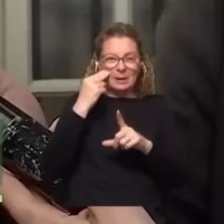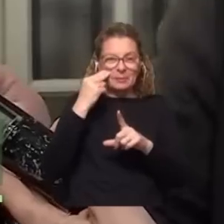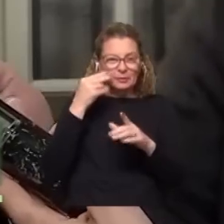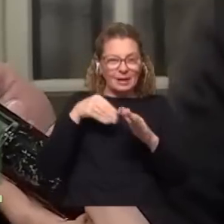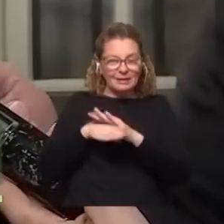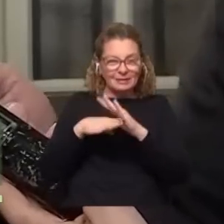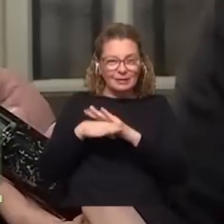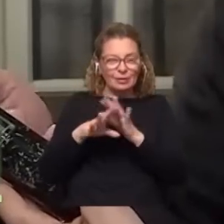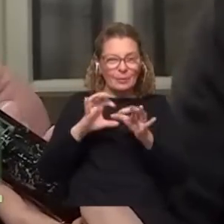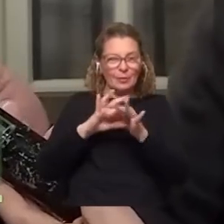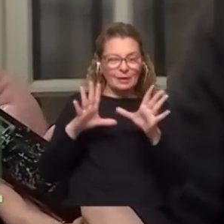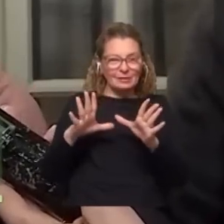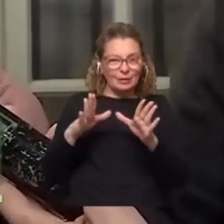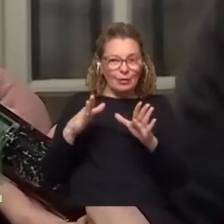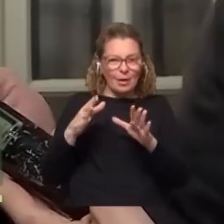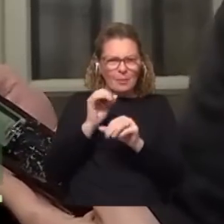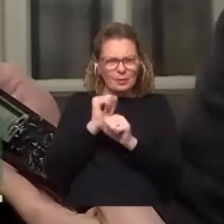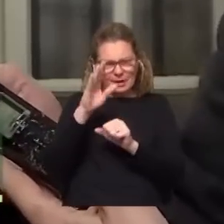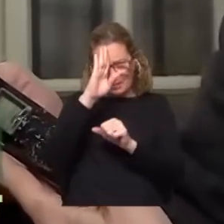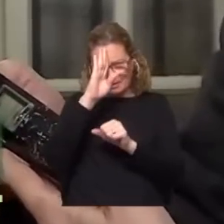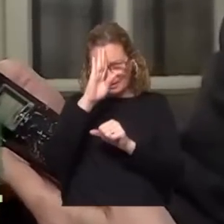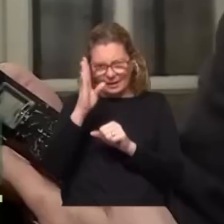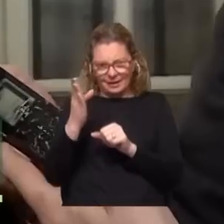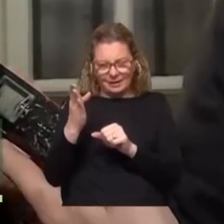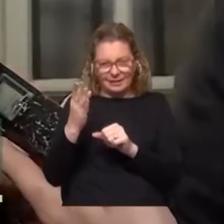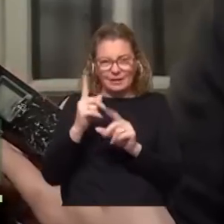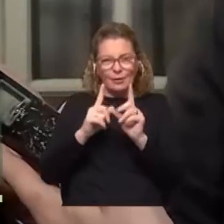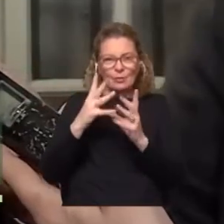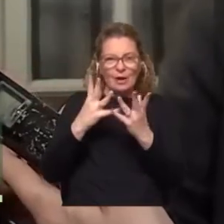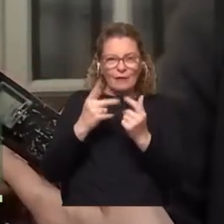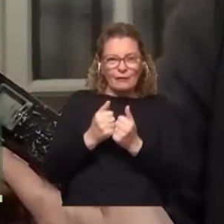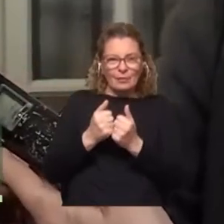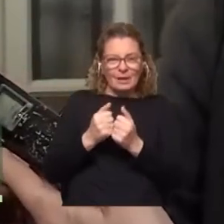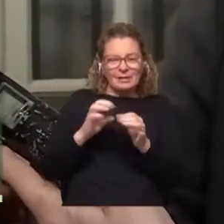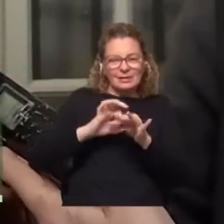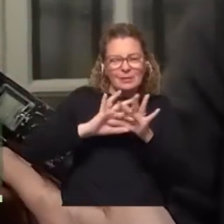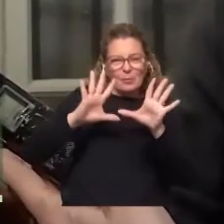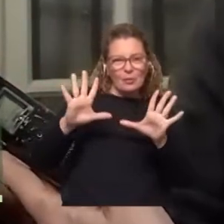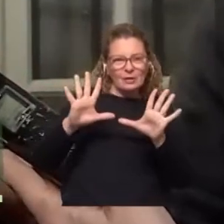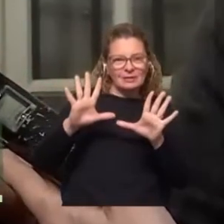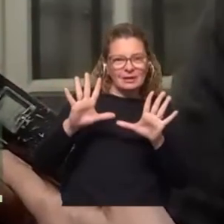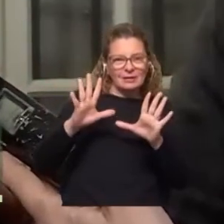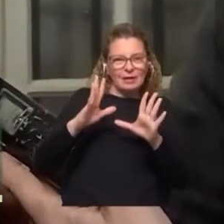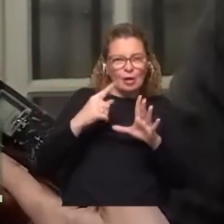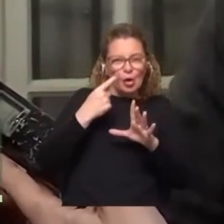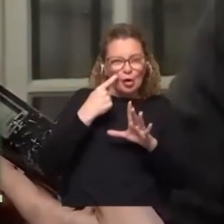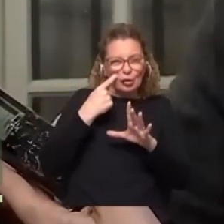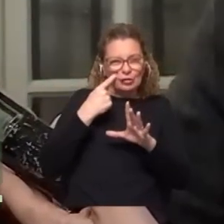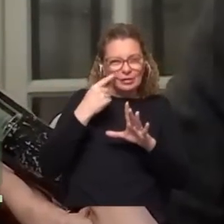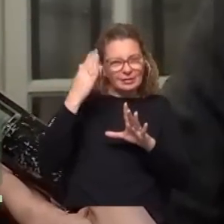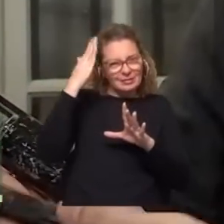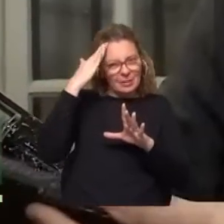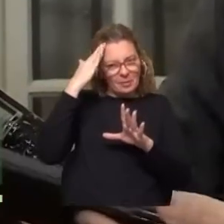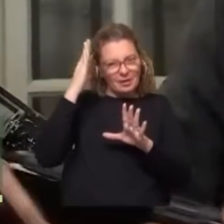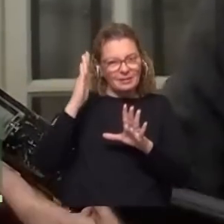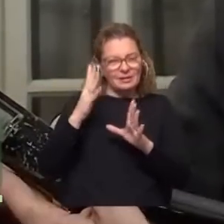acceso democrático al conocimiento y de alguna manera que se democratice haya una visión democratizadora ese conocimiento porque es la única